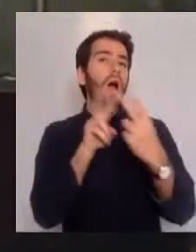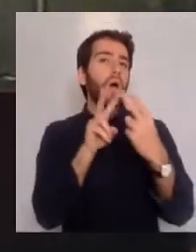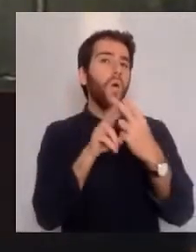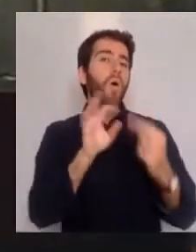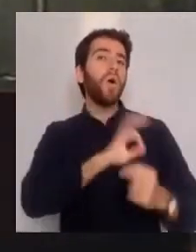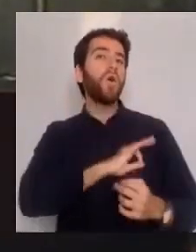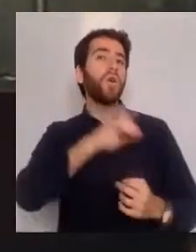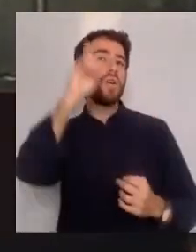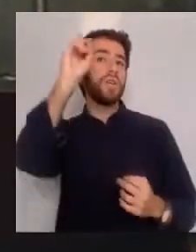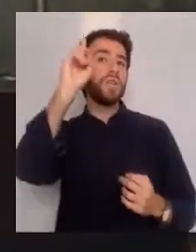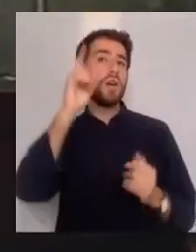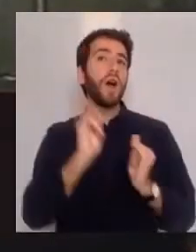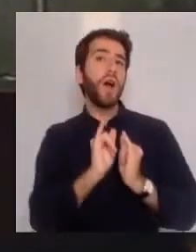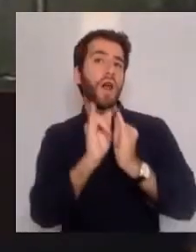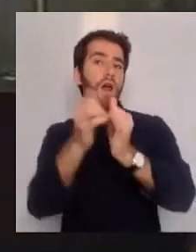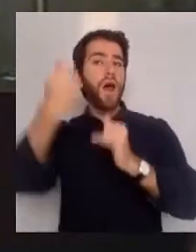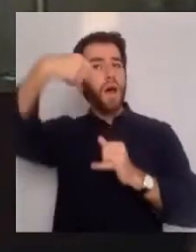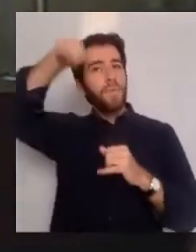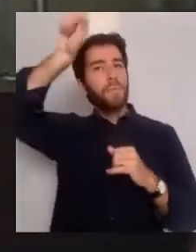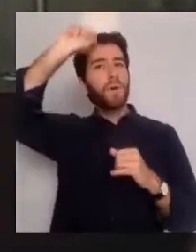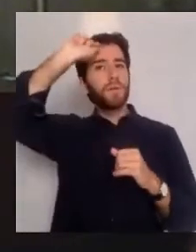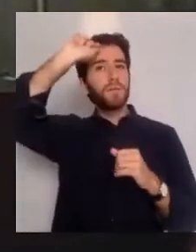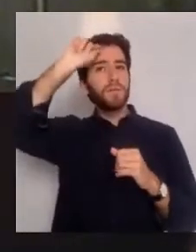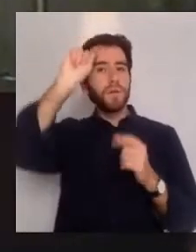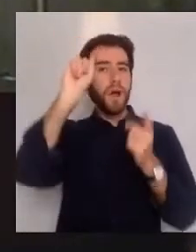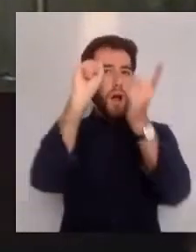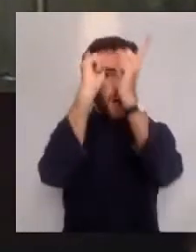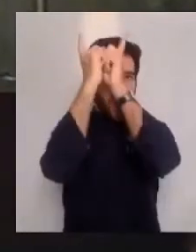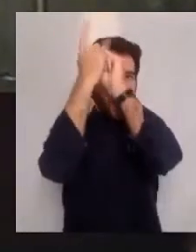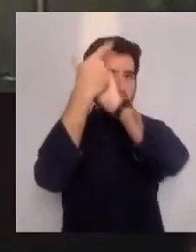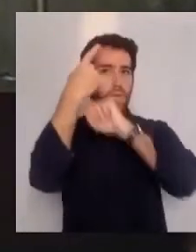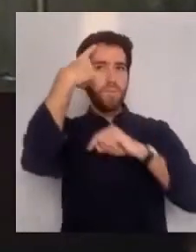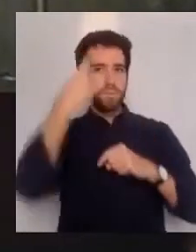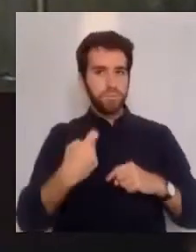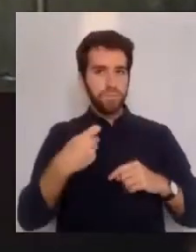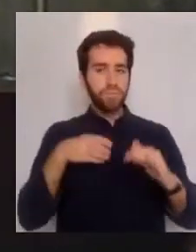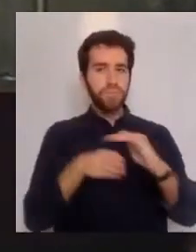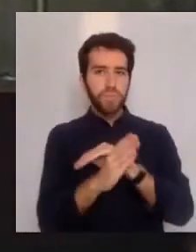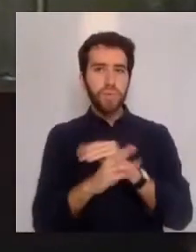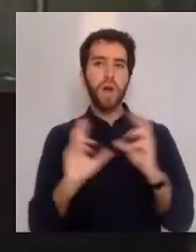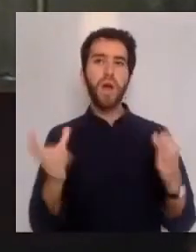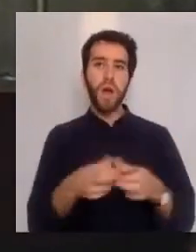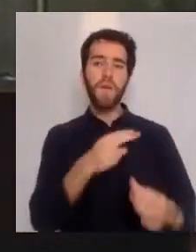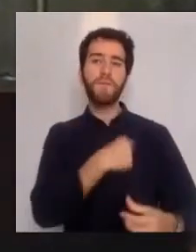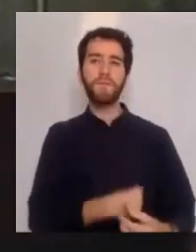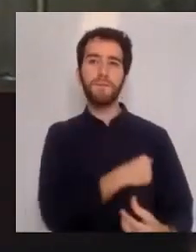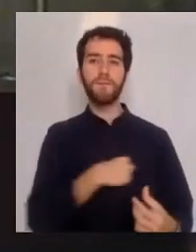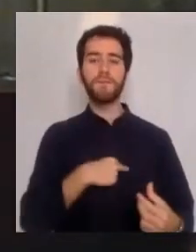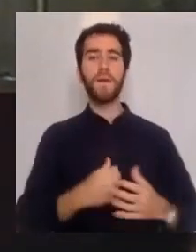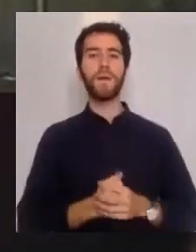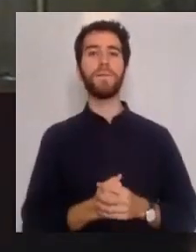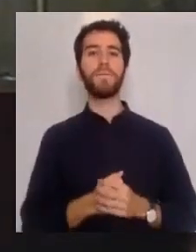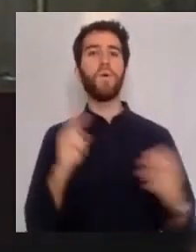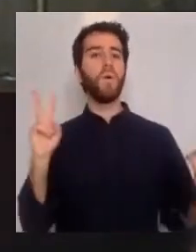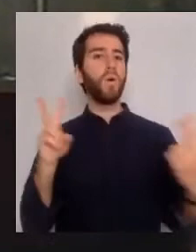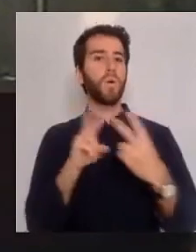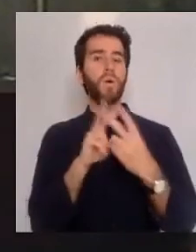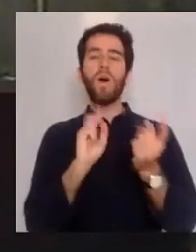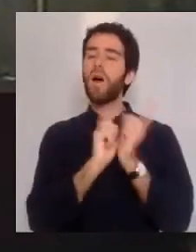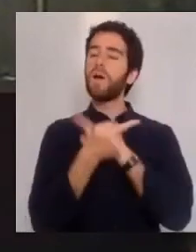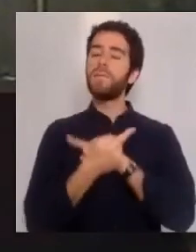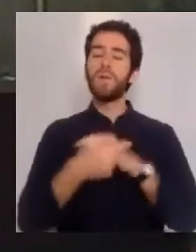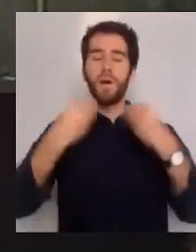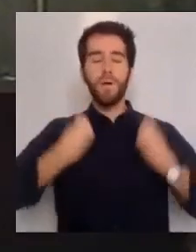llevó al bautismo y a entrar en la Iglesia Católica. Un encuentro que cambió totalmente su